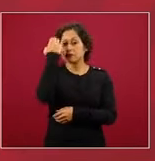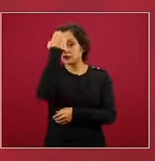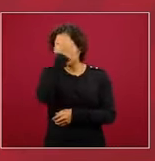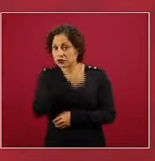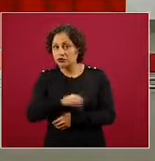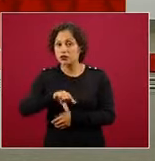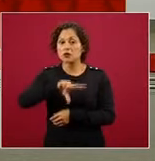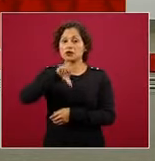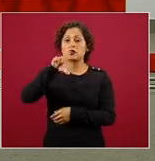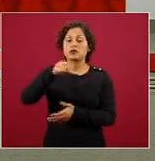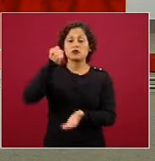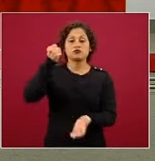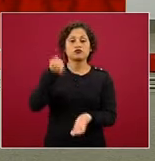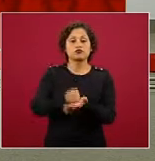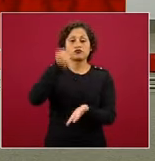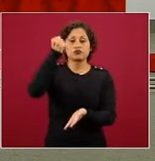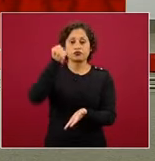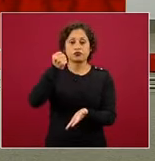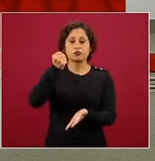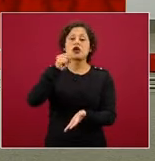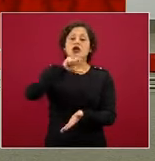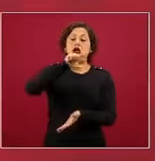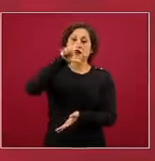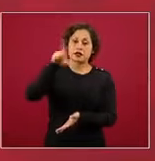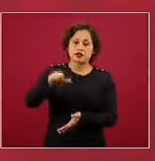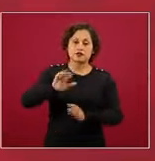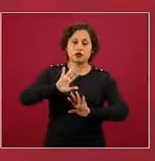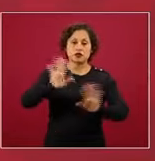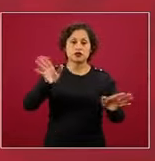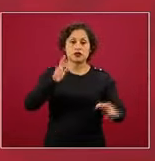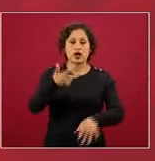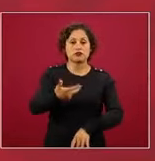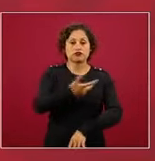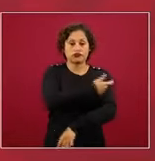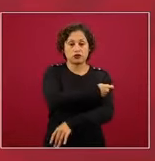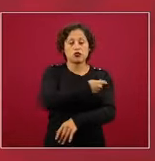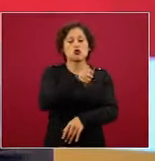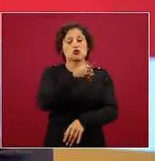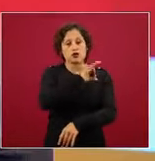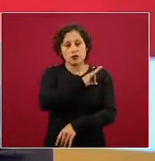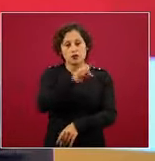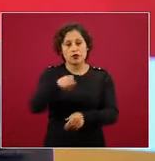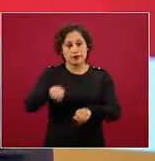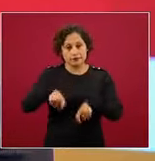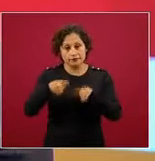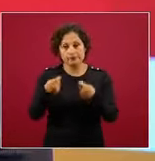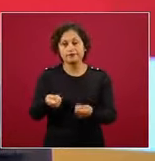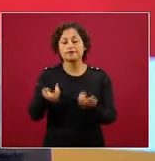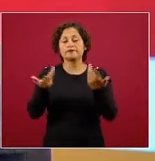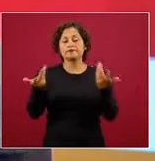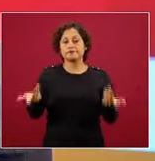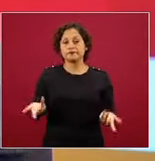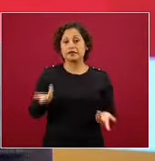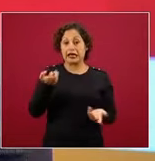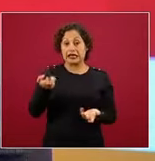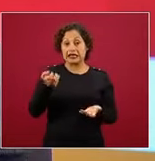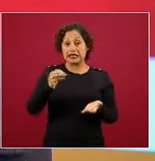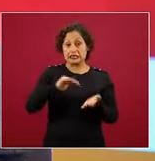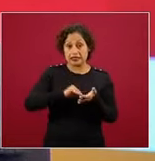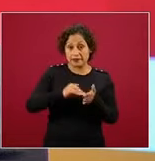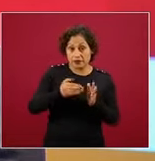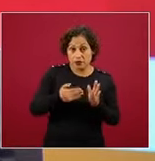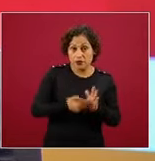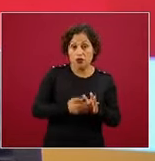ya una vacuna que haya demostrado todo esto, en el modelo y la metodología que se utilizará